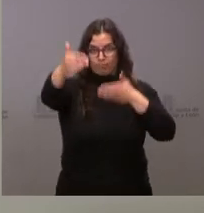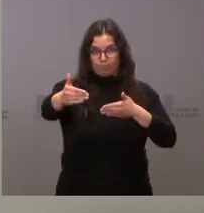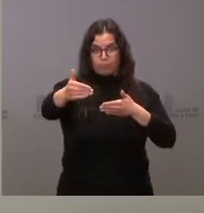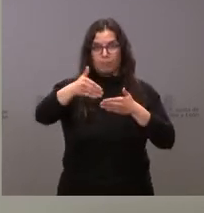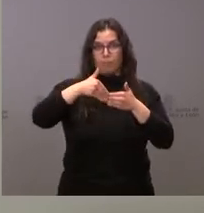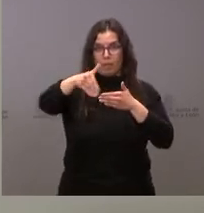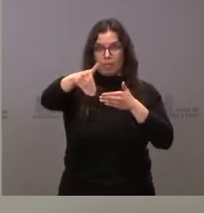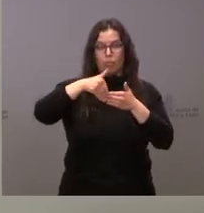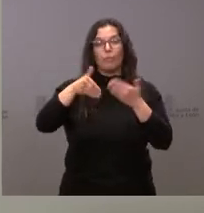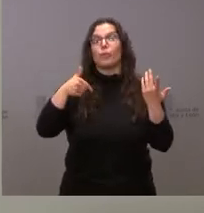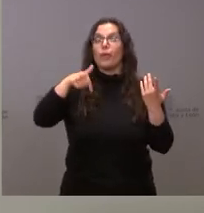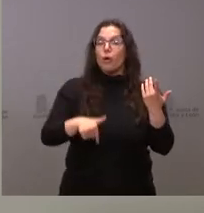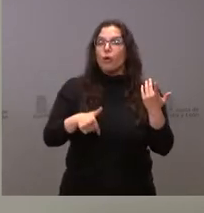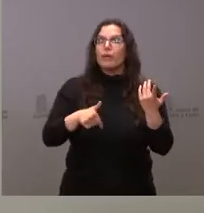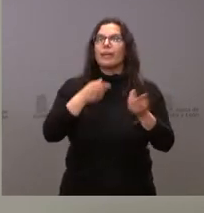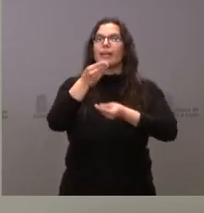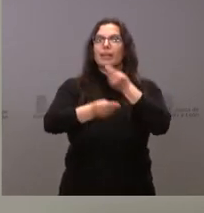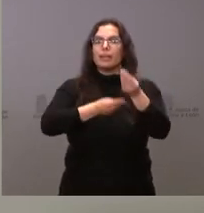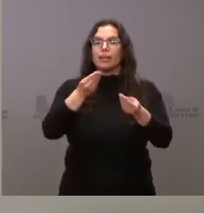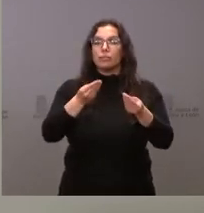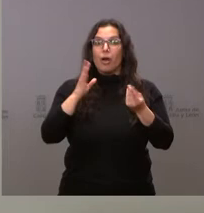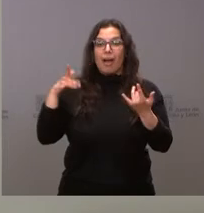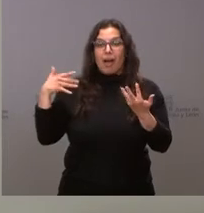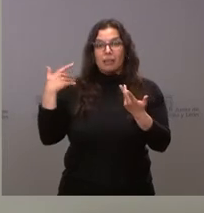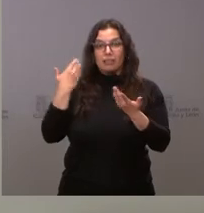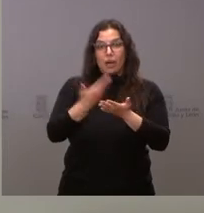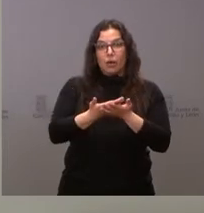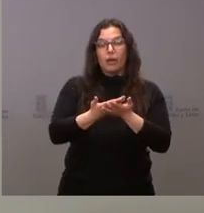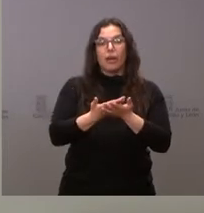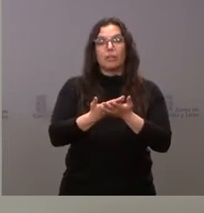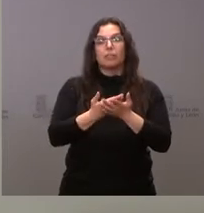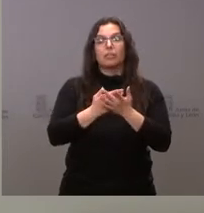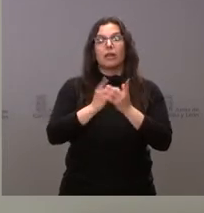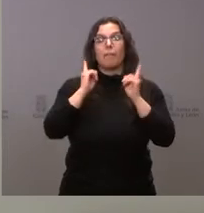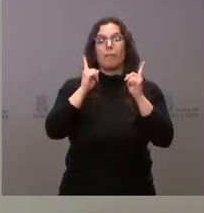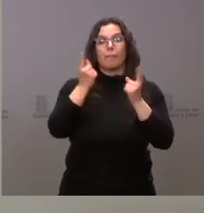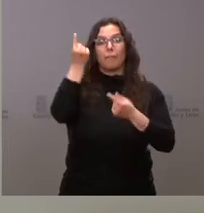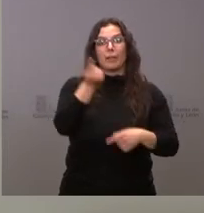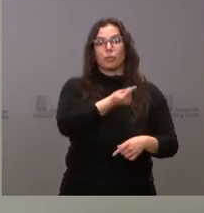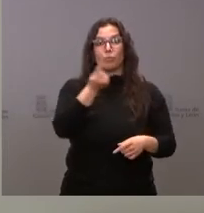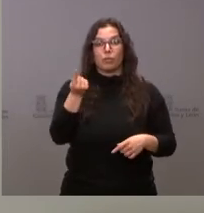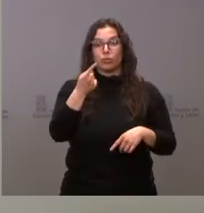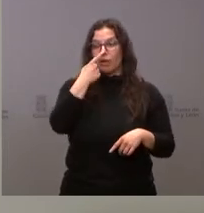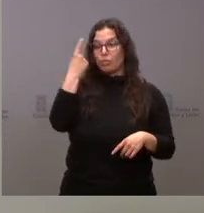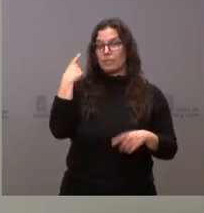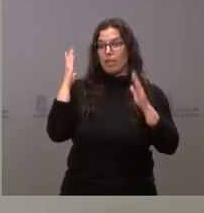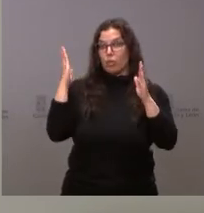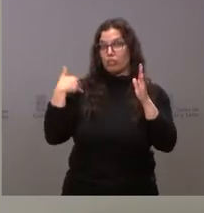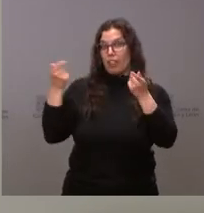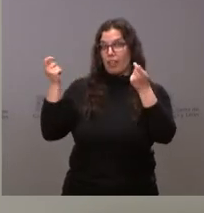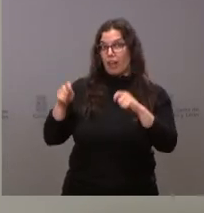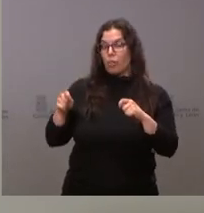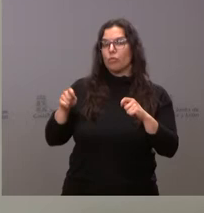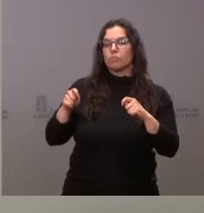hace hoy es dar cuenta de la ejecución de las previsiones presupuestales para el año 2021 el ejercicio ya terminado